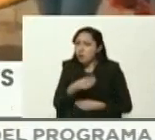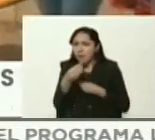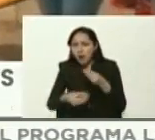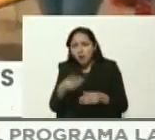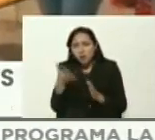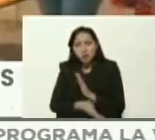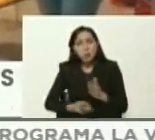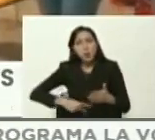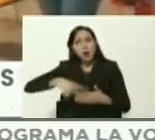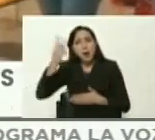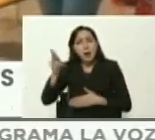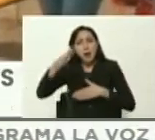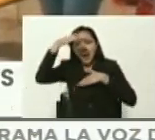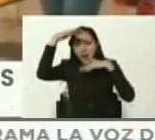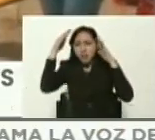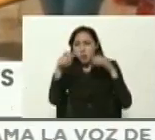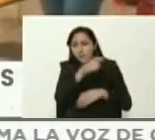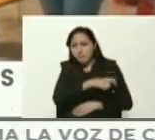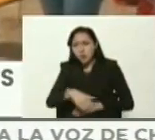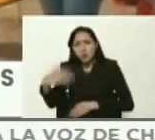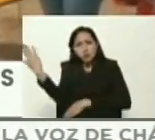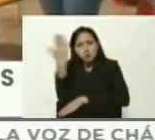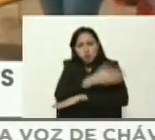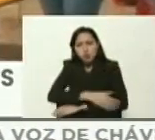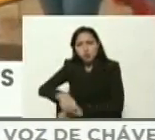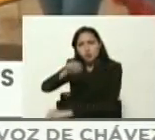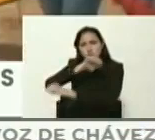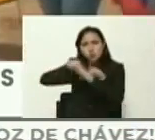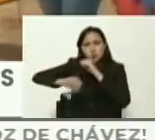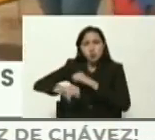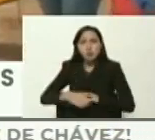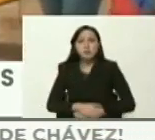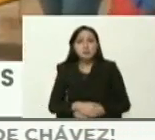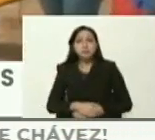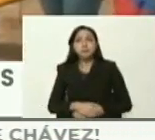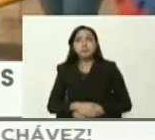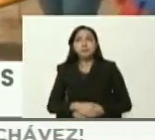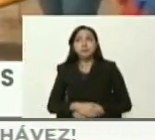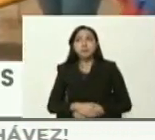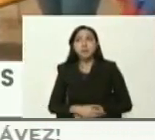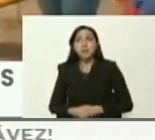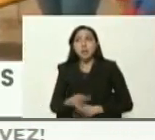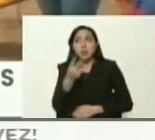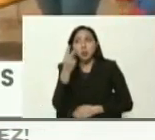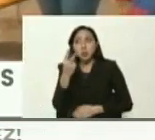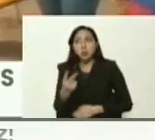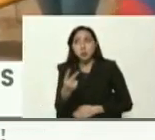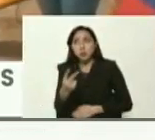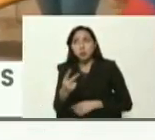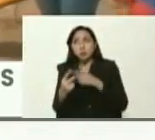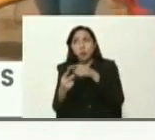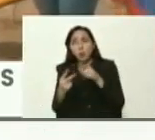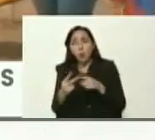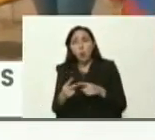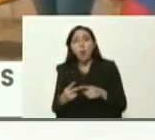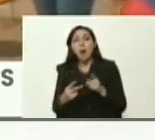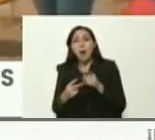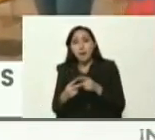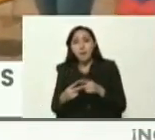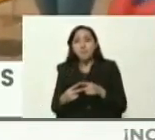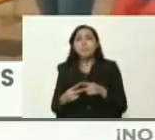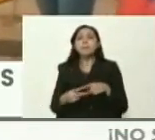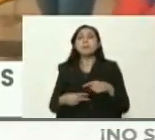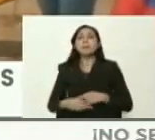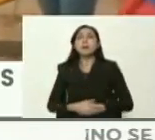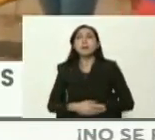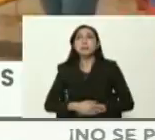atención integral a las víctimas del bloqueo, nos encontramos acá con dos componentes fundamentales. El primero de ellos,